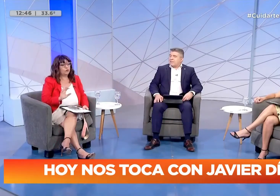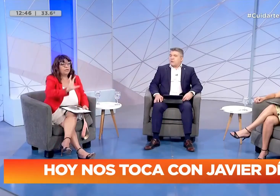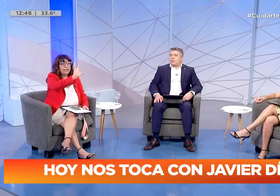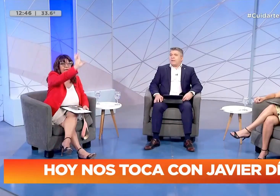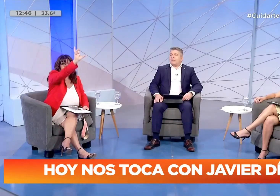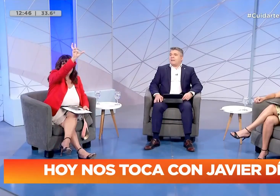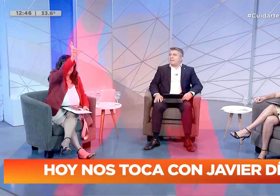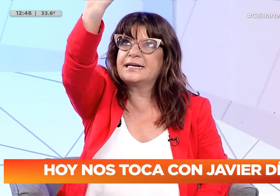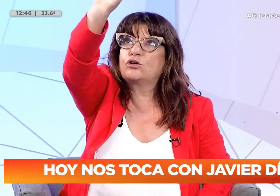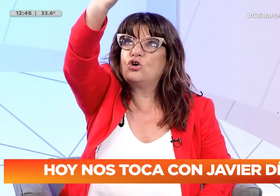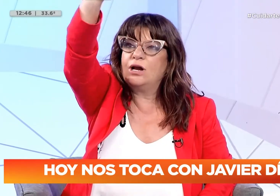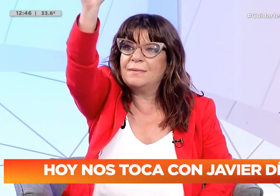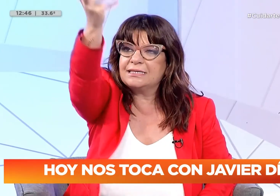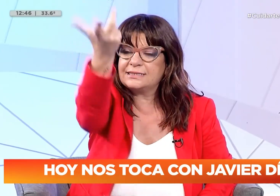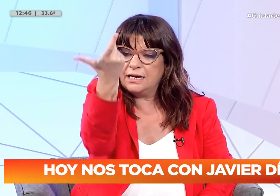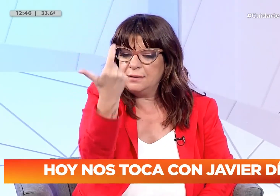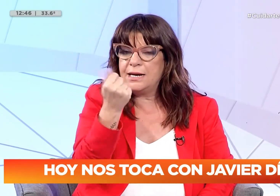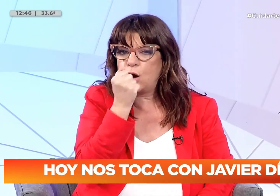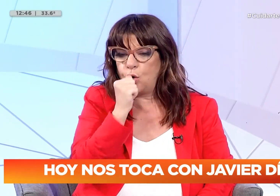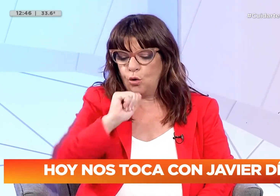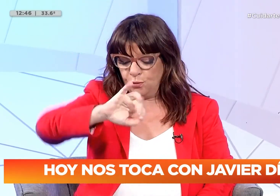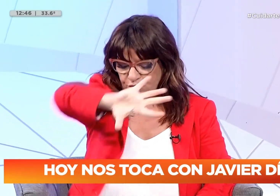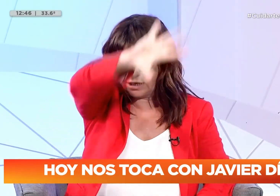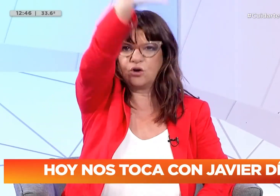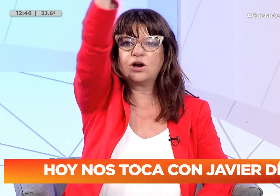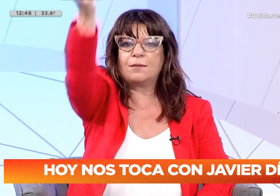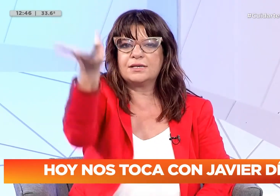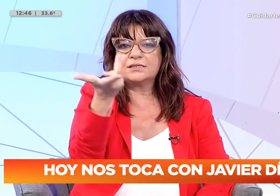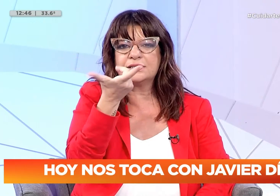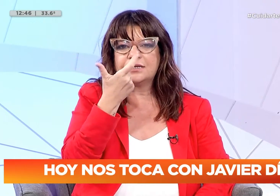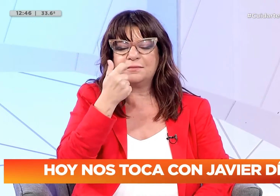flamenco. Recojo la manzana y me la como.